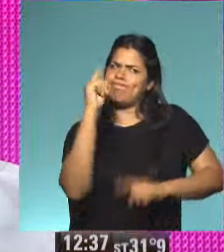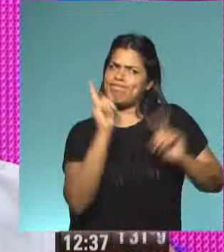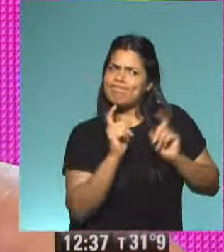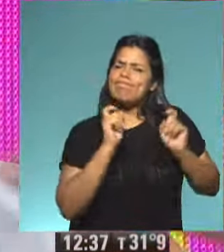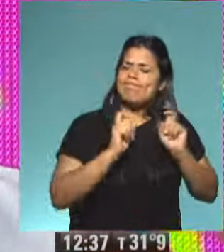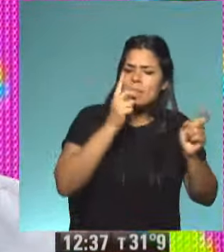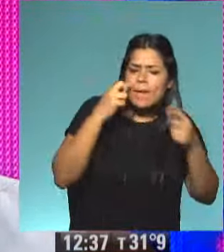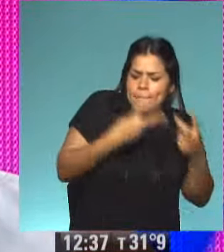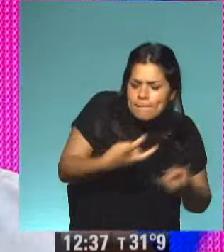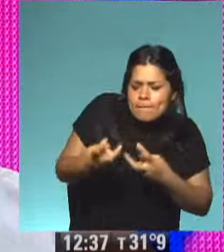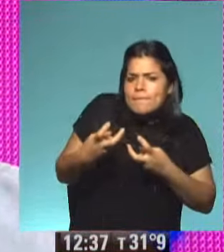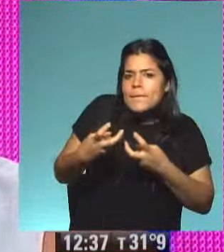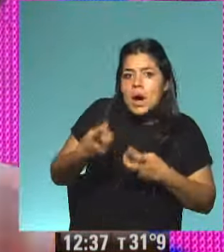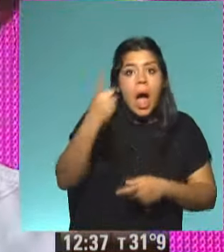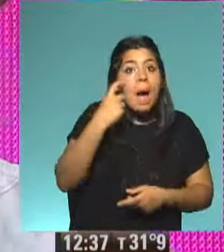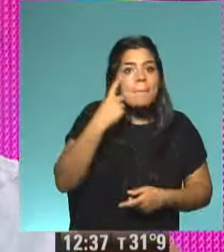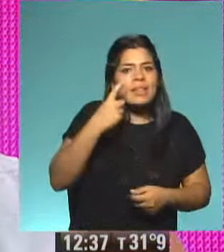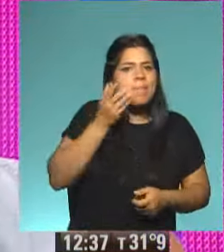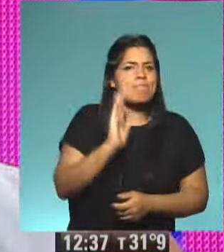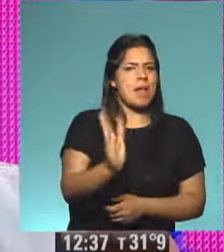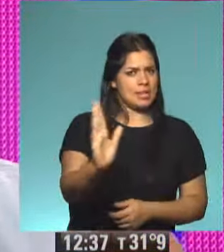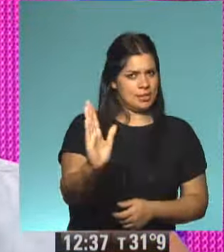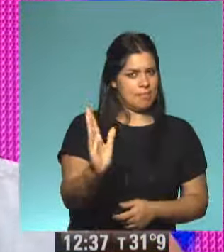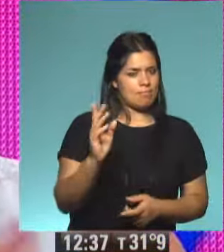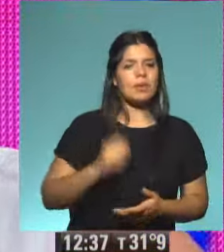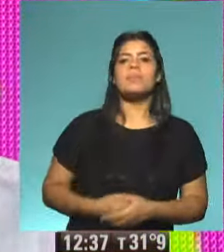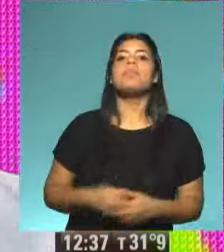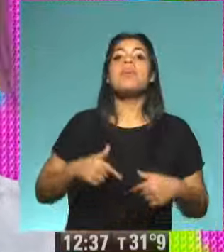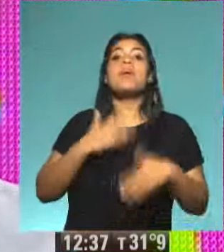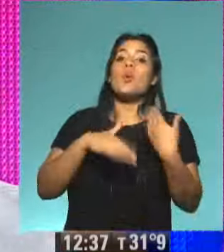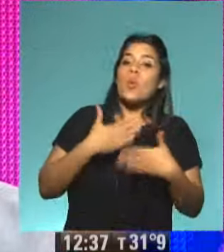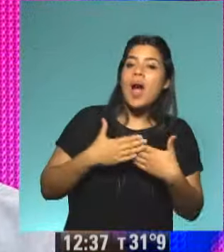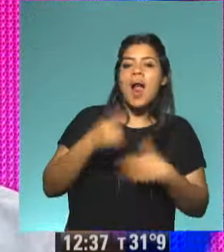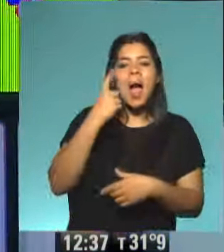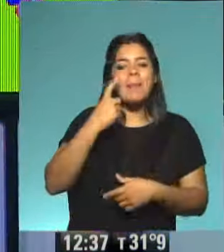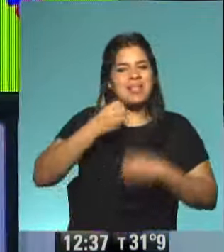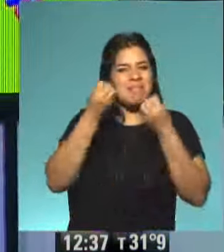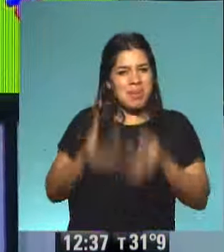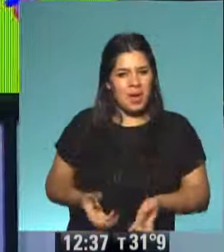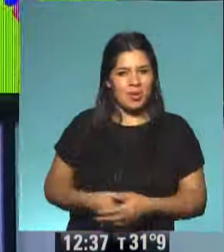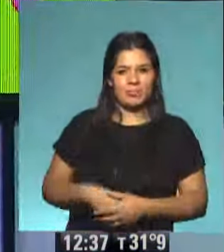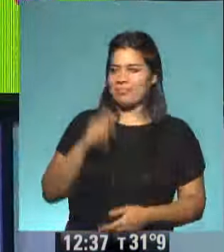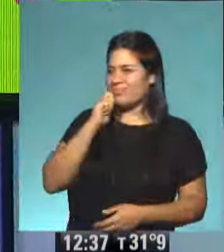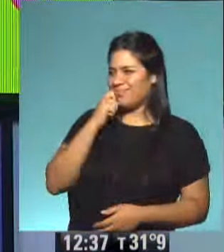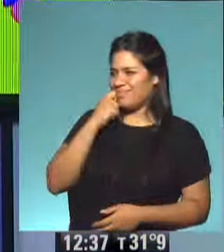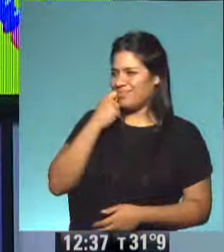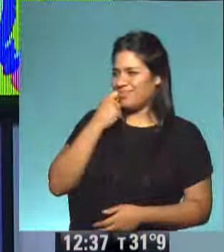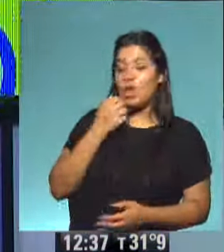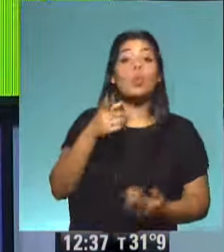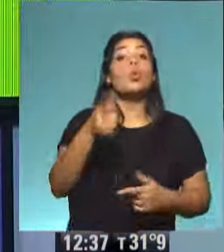investigando. El conocimiento no termina nunca y jugando ya vimos que se aprende mucho mejor. Sí.